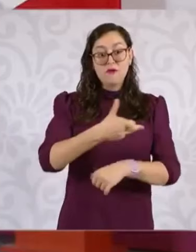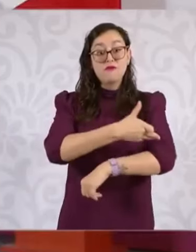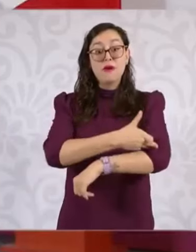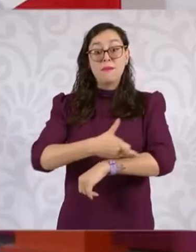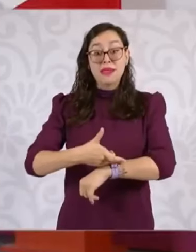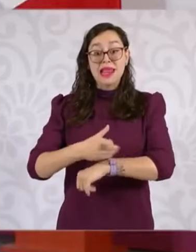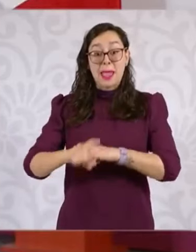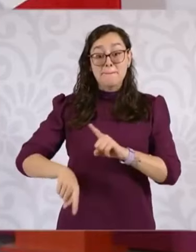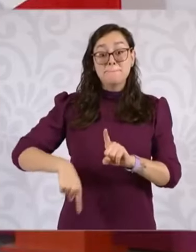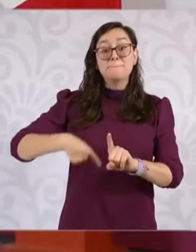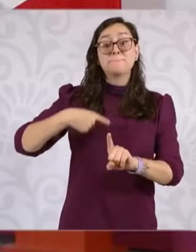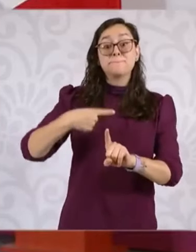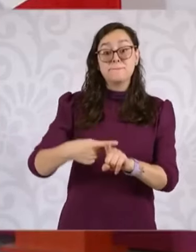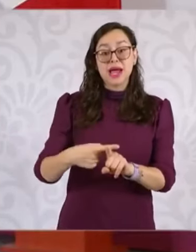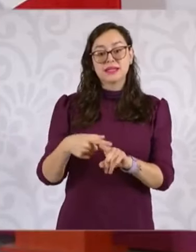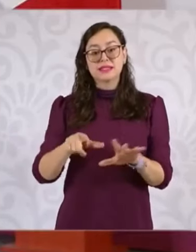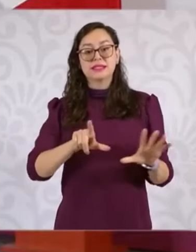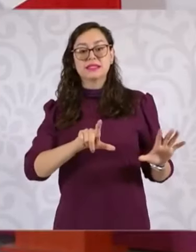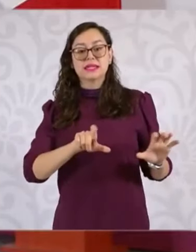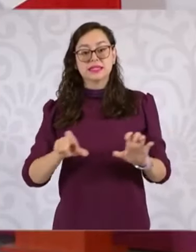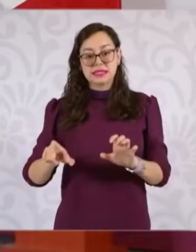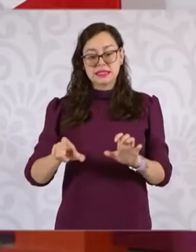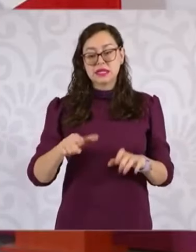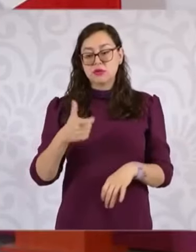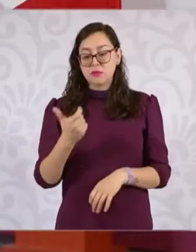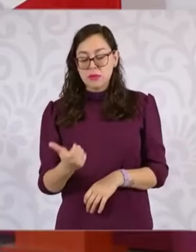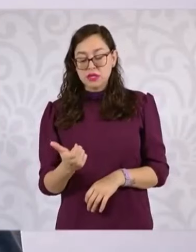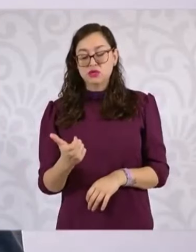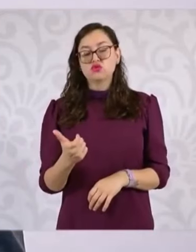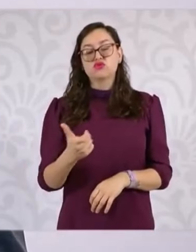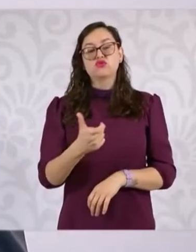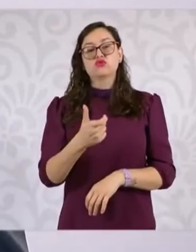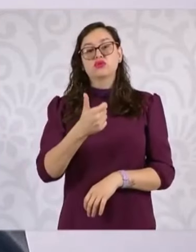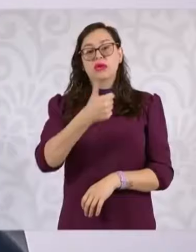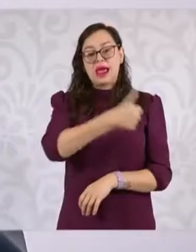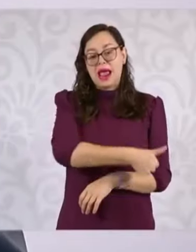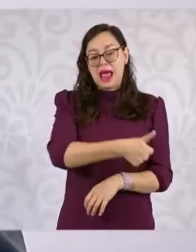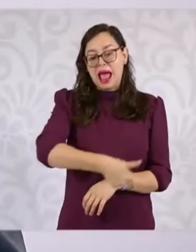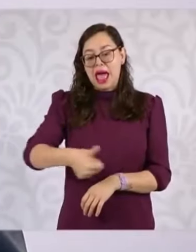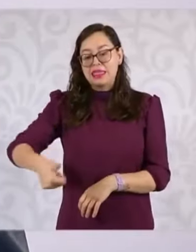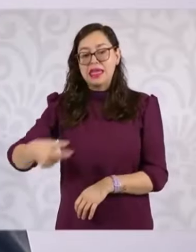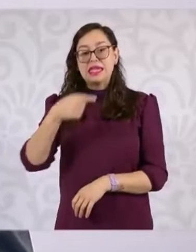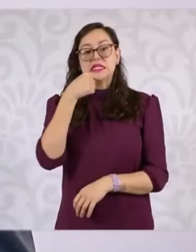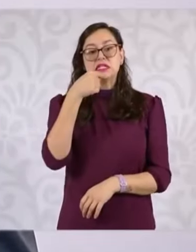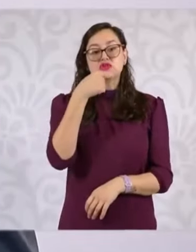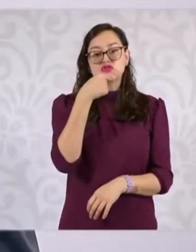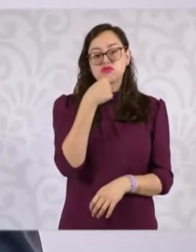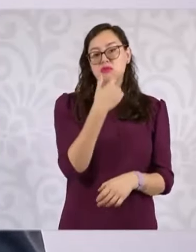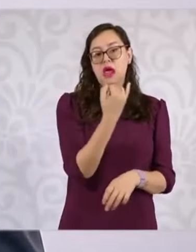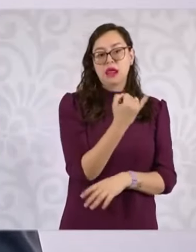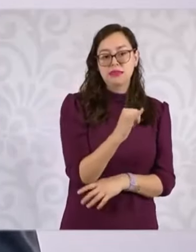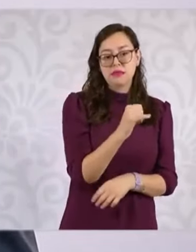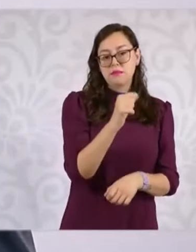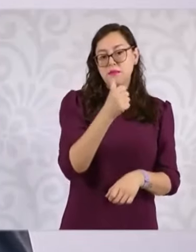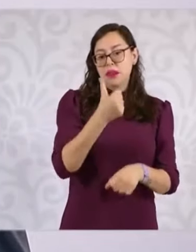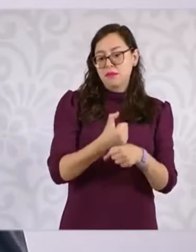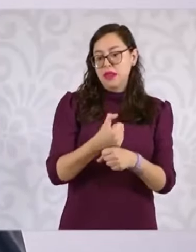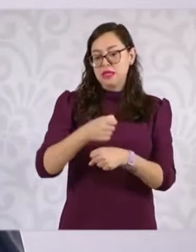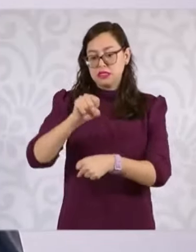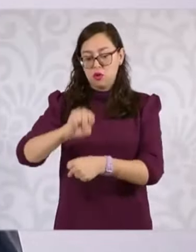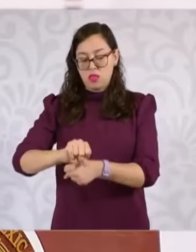niño que tenga adicional la familia estudiando en básica. Esos son los